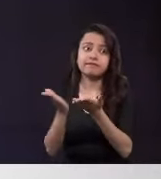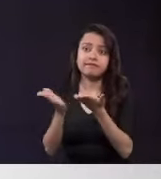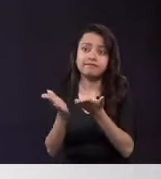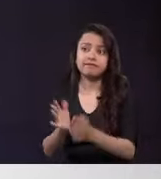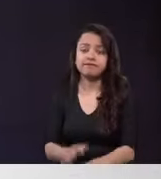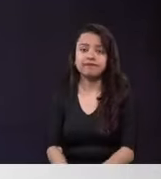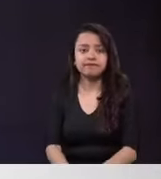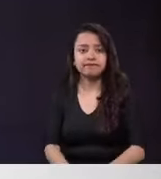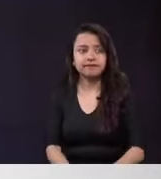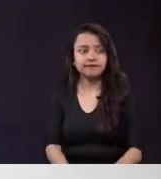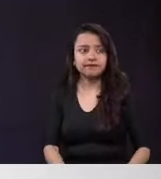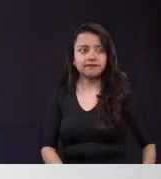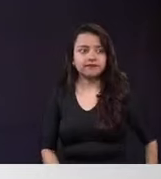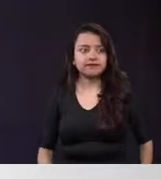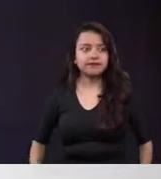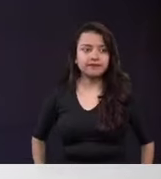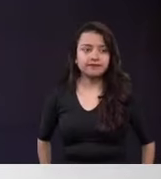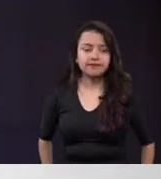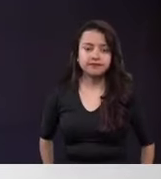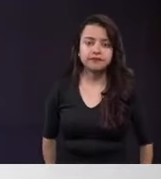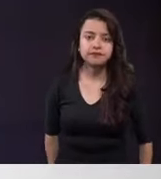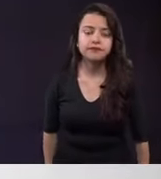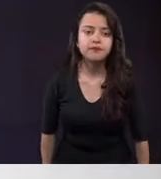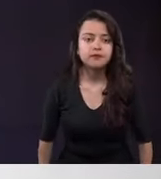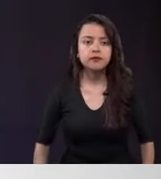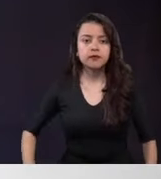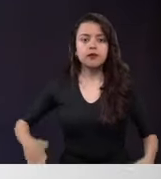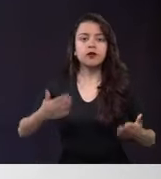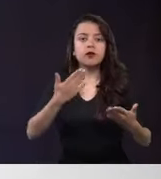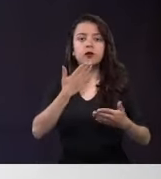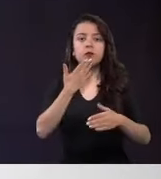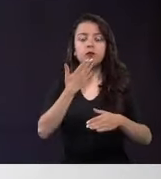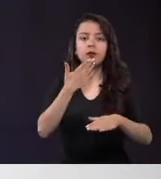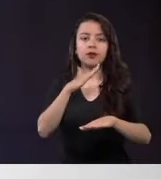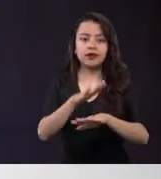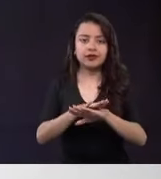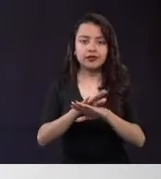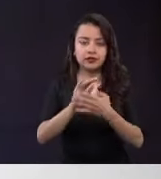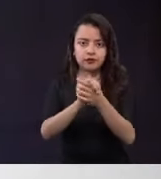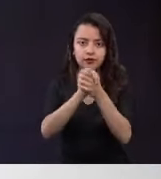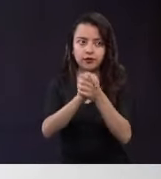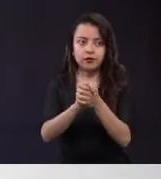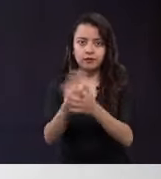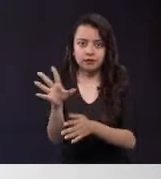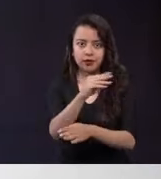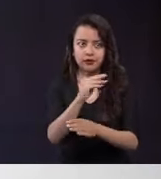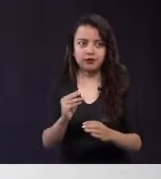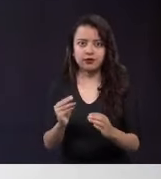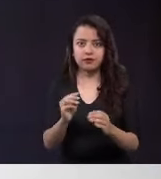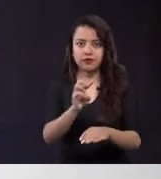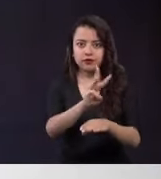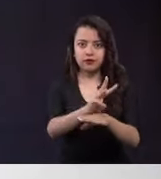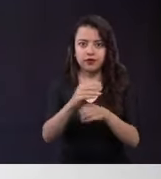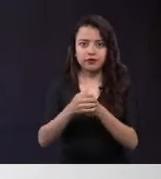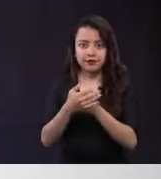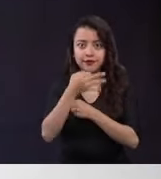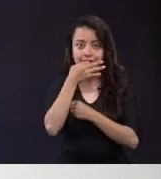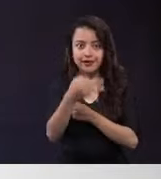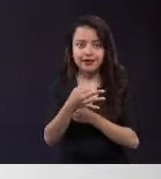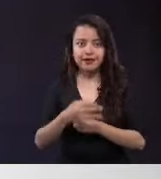Paula, Joana, muy buenas tardes. Un saludo para ustedes y para todos los oyentes de W Sin Carreta.